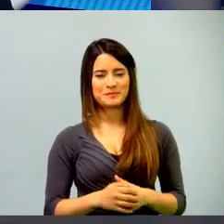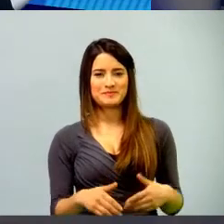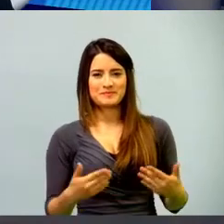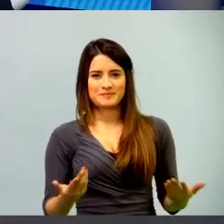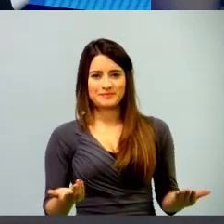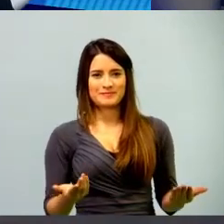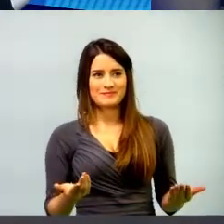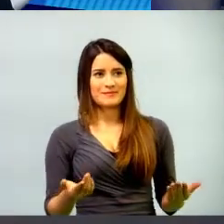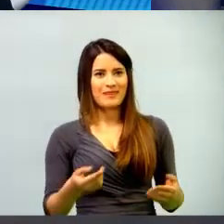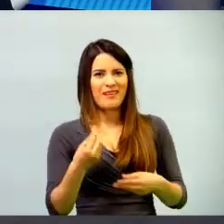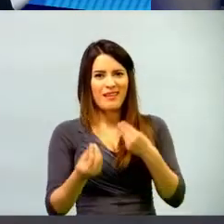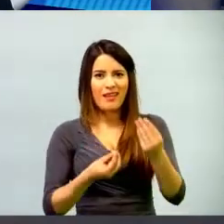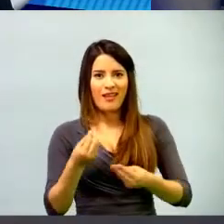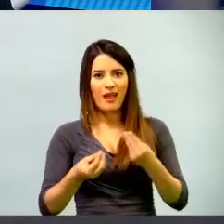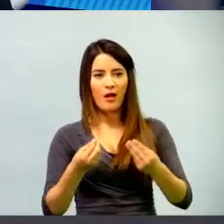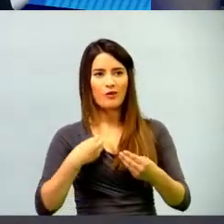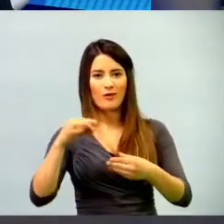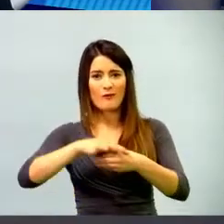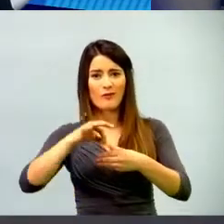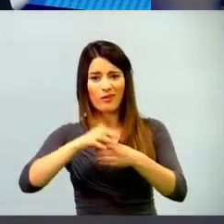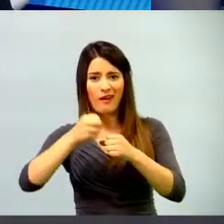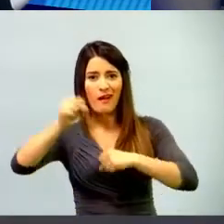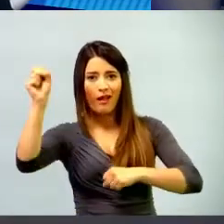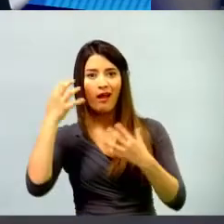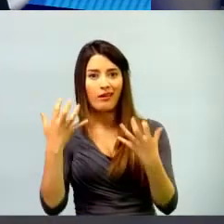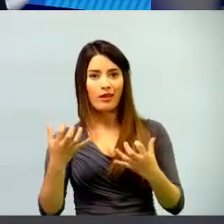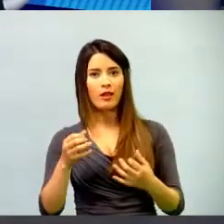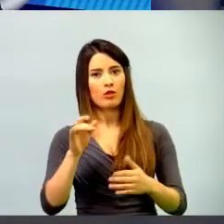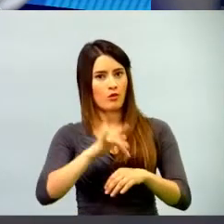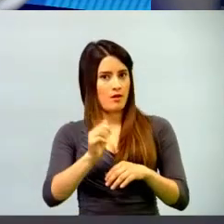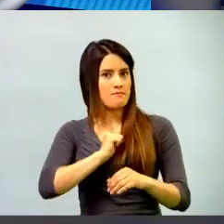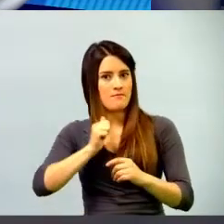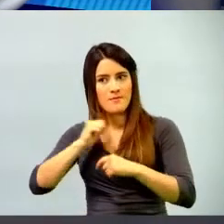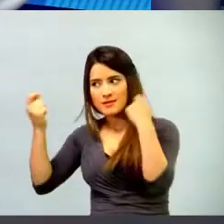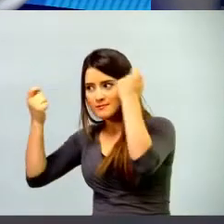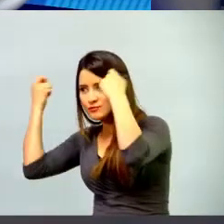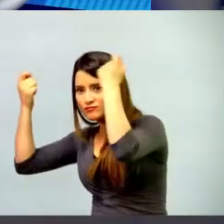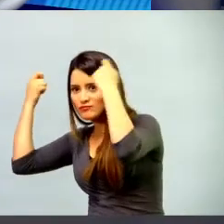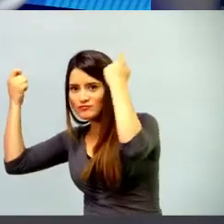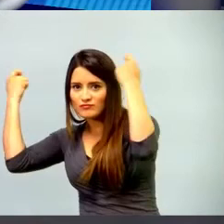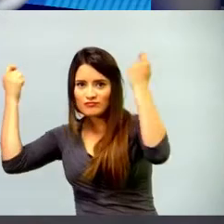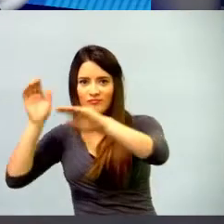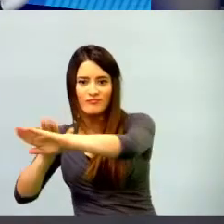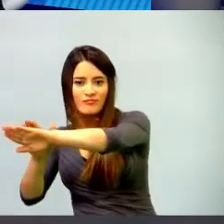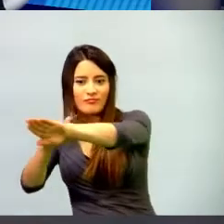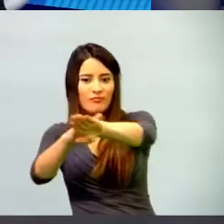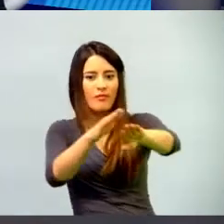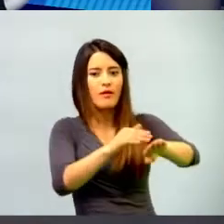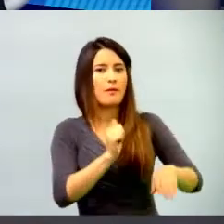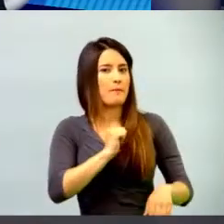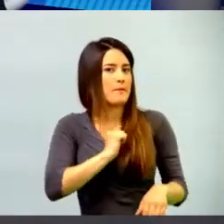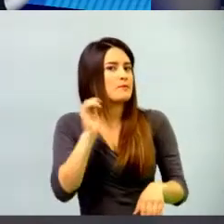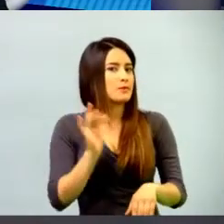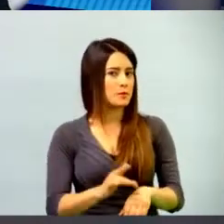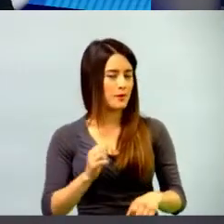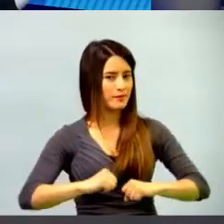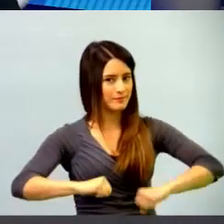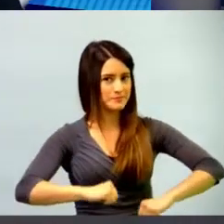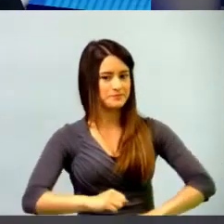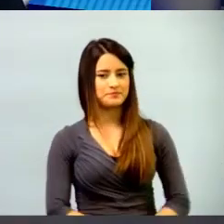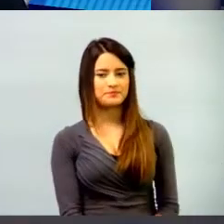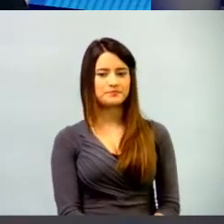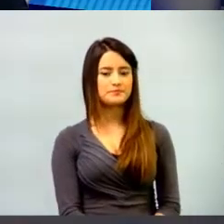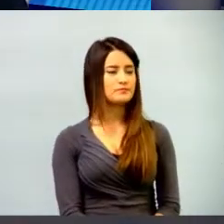poquito de publicidad para llegar a lograr estas distinciones especiales en Educa Digital 2016. Seguramente